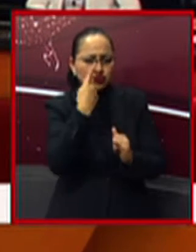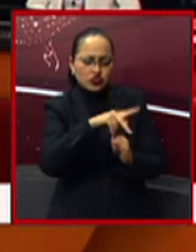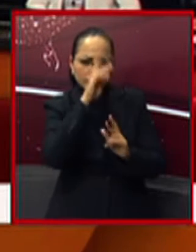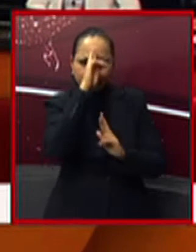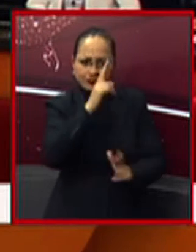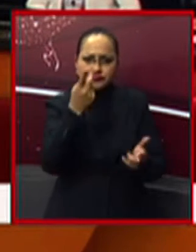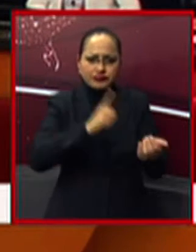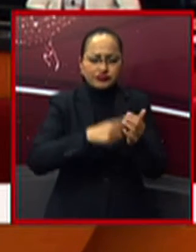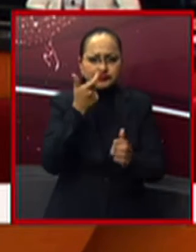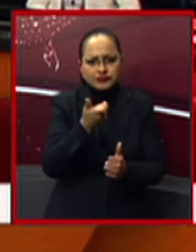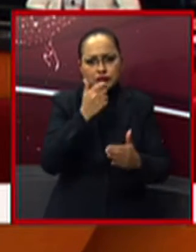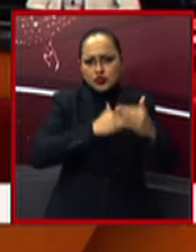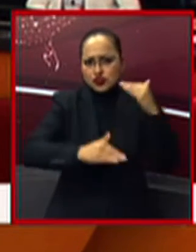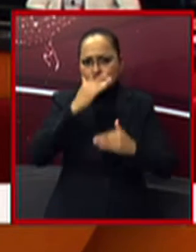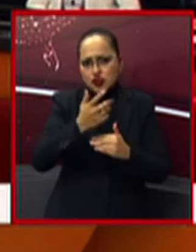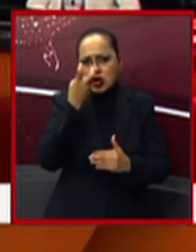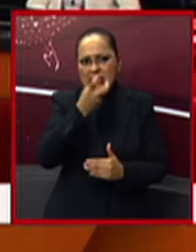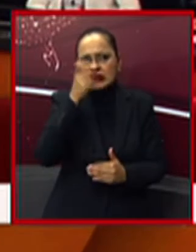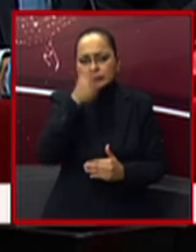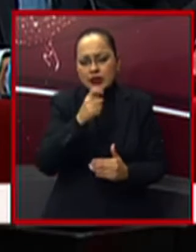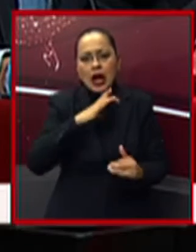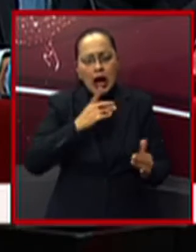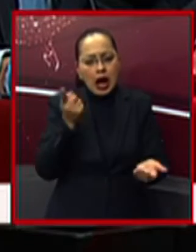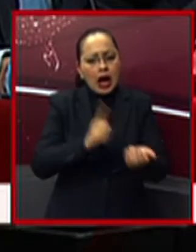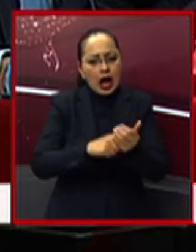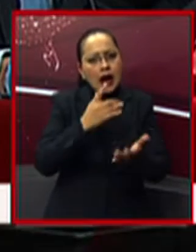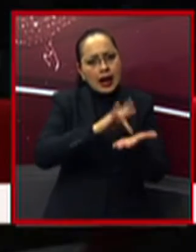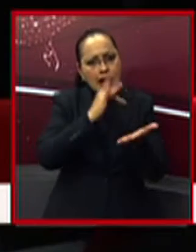su crecimiento económico descansa sobre ellas.